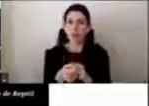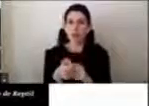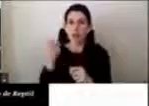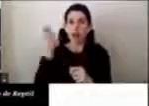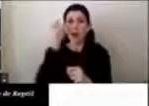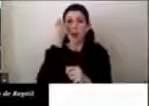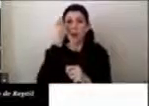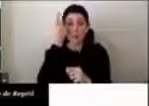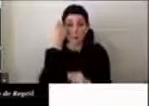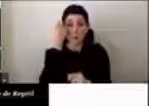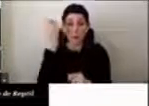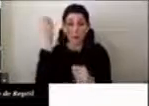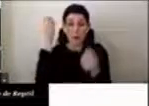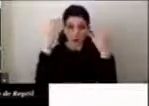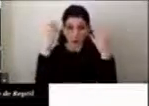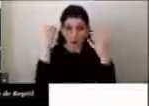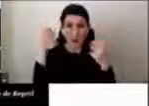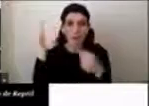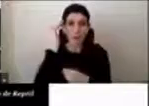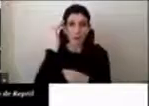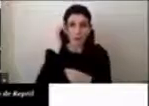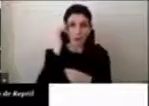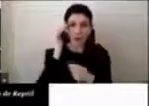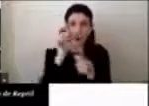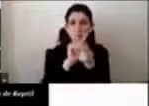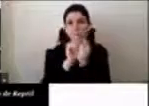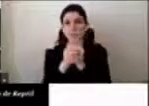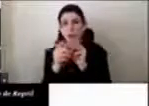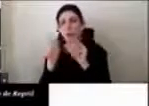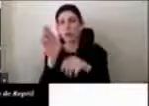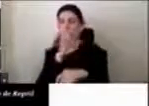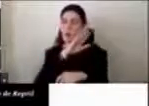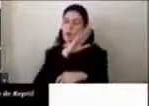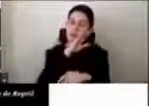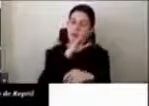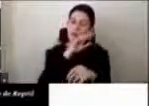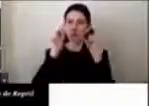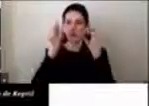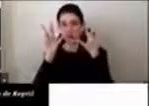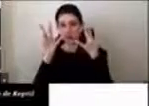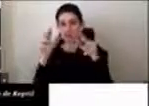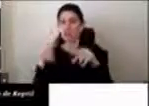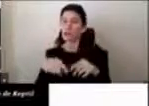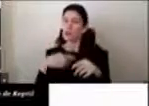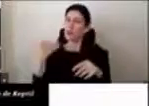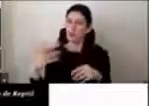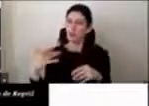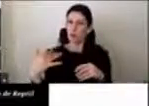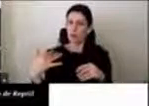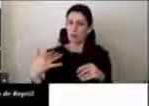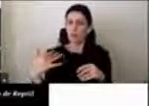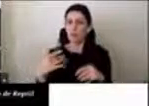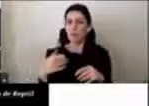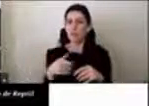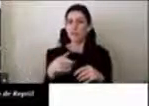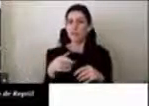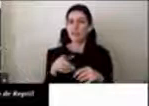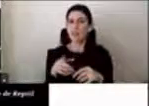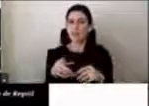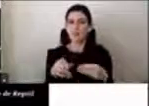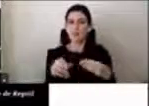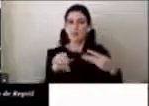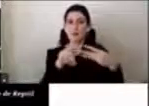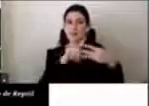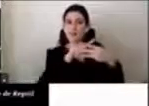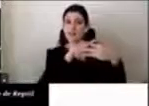vigilia, diferentes procesos muy importantes, y anatómicamente estaría compuesto por los tres círculos límbicos